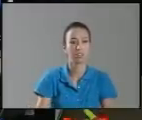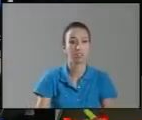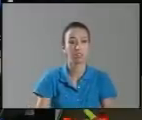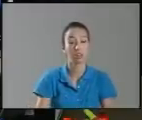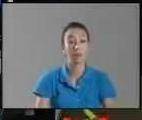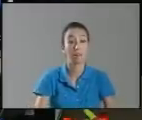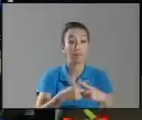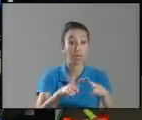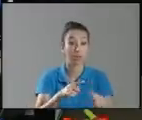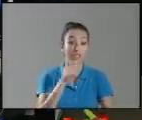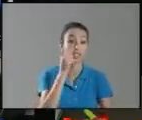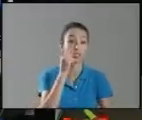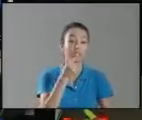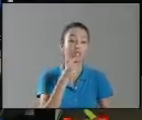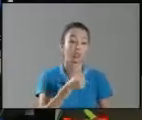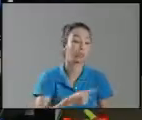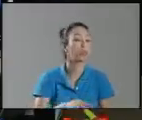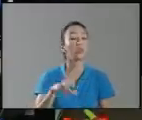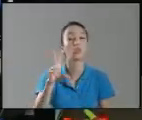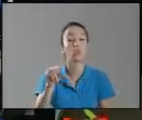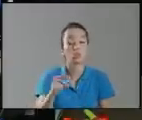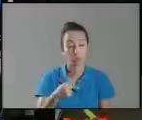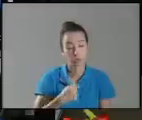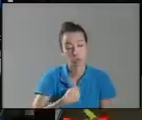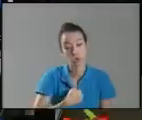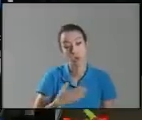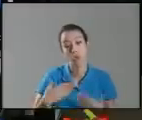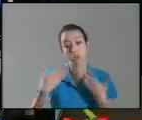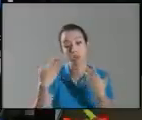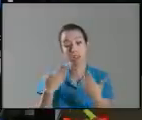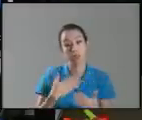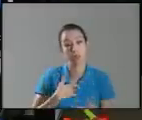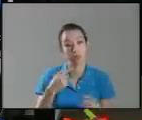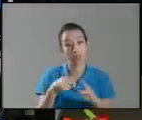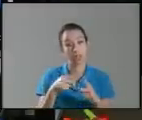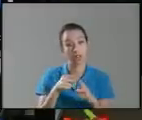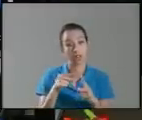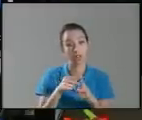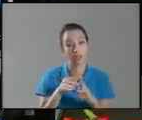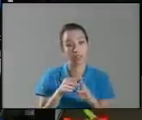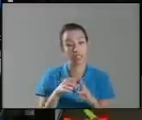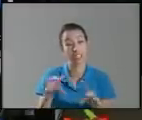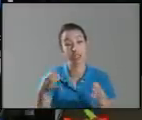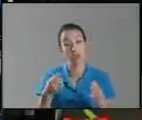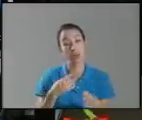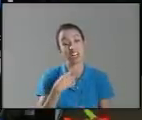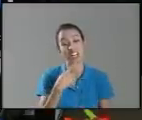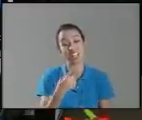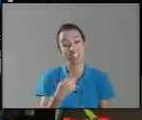Llegaron tarde, les dijo. Pero somos de la misma, le vamos a pagar más, somos de la misma religión. Pero yo di mi palabra, les dijo.